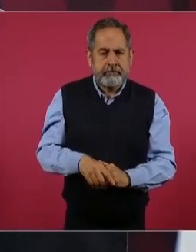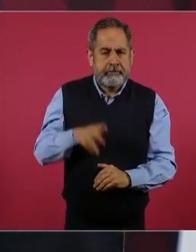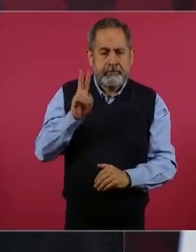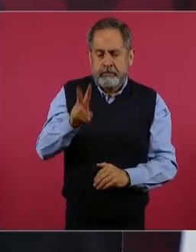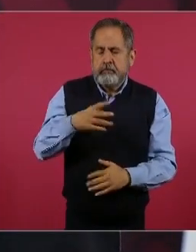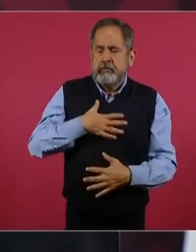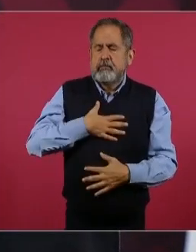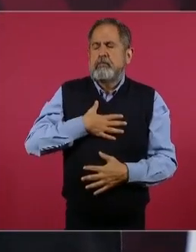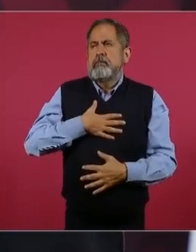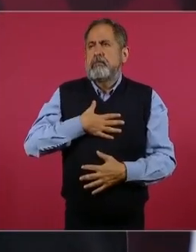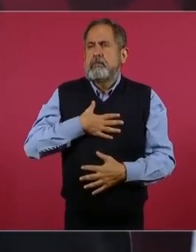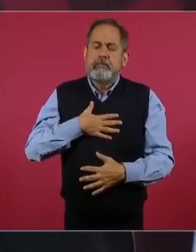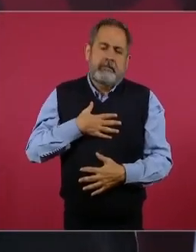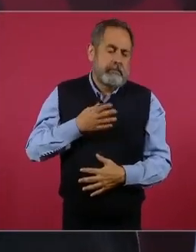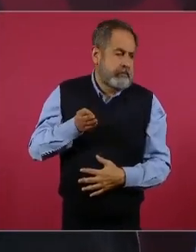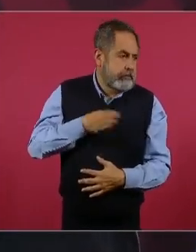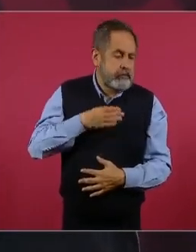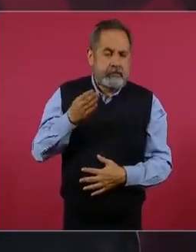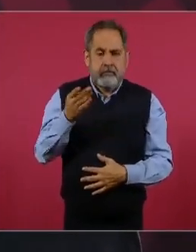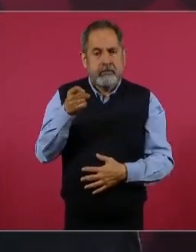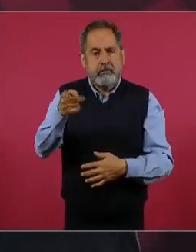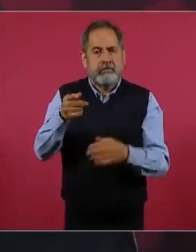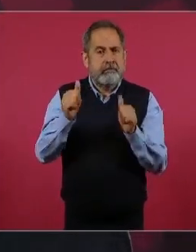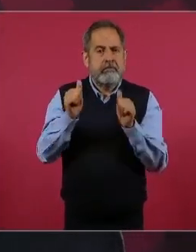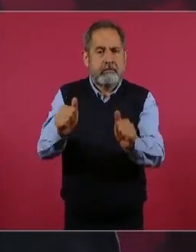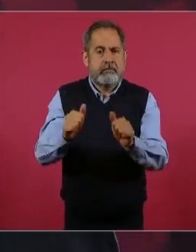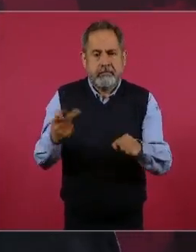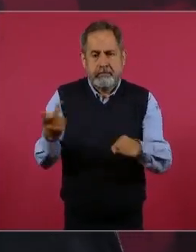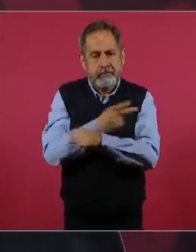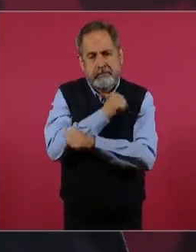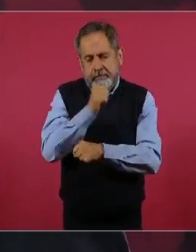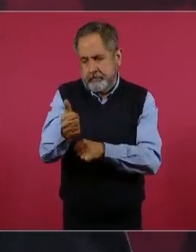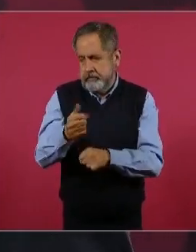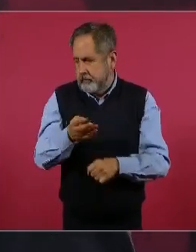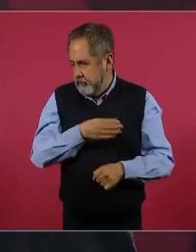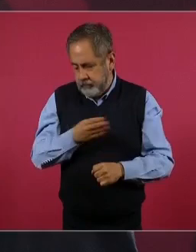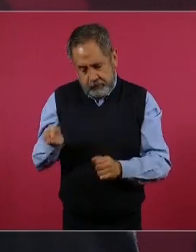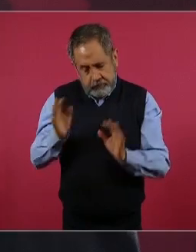celebramos que no haya pasado a mayores.